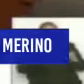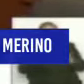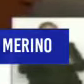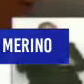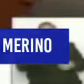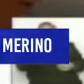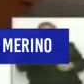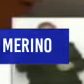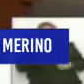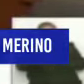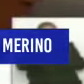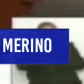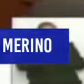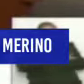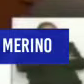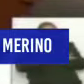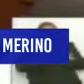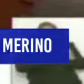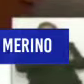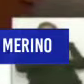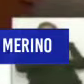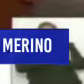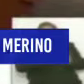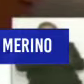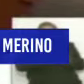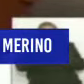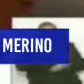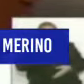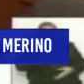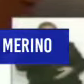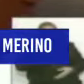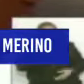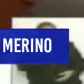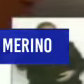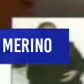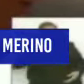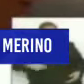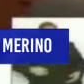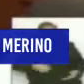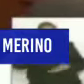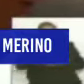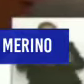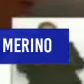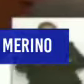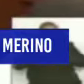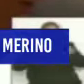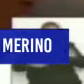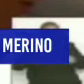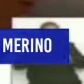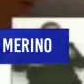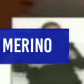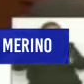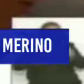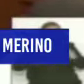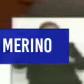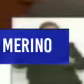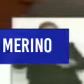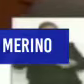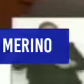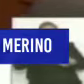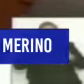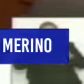eso ha desinflado totalmente la posibilidad de vacancia del presidente, a pesar de que todos los días siguen apareciendo